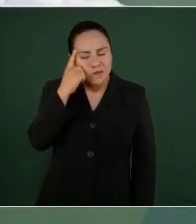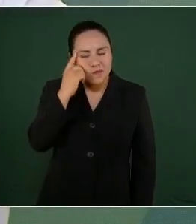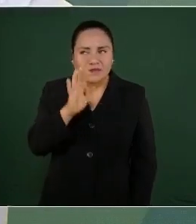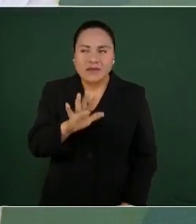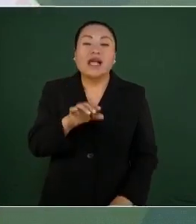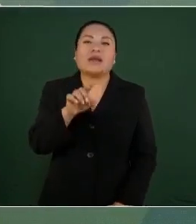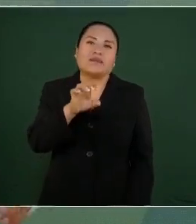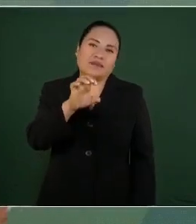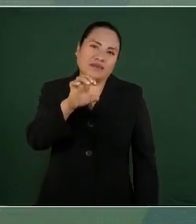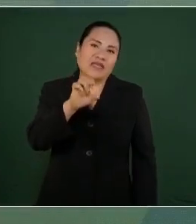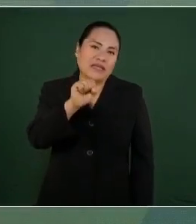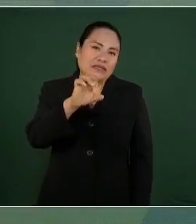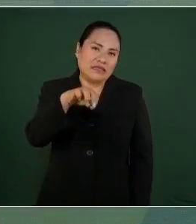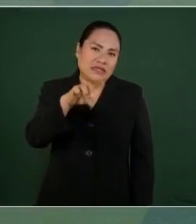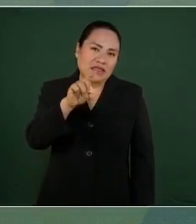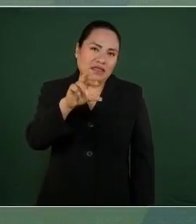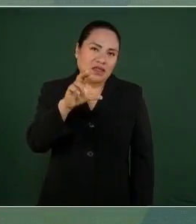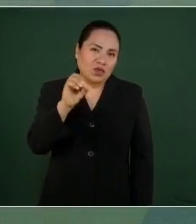Senderos,